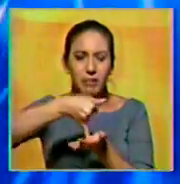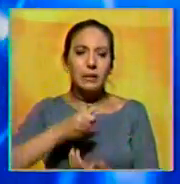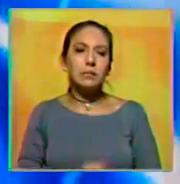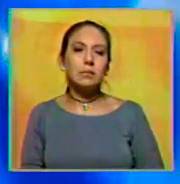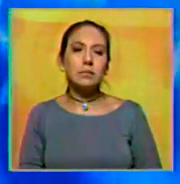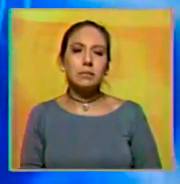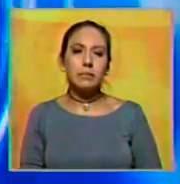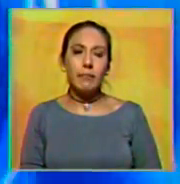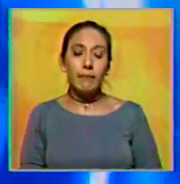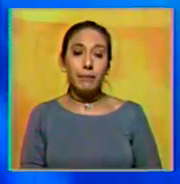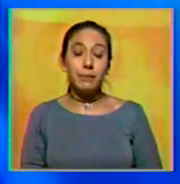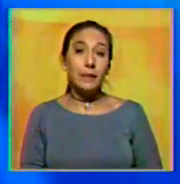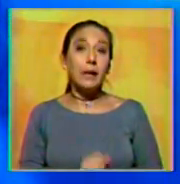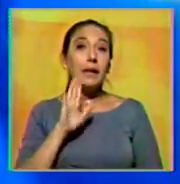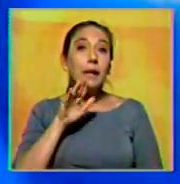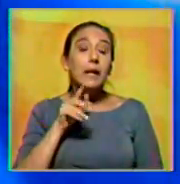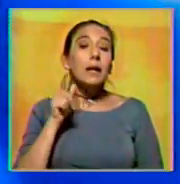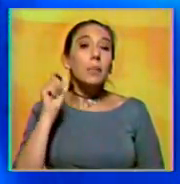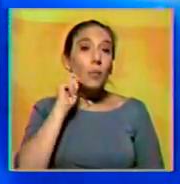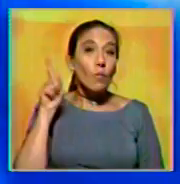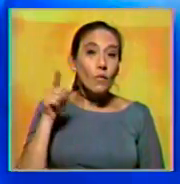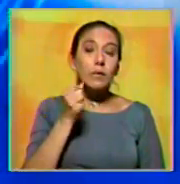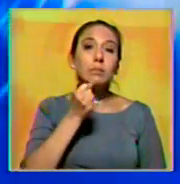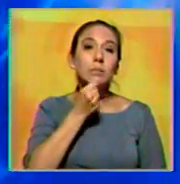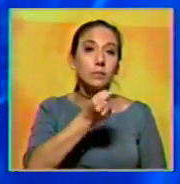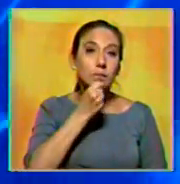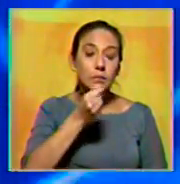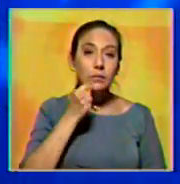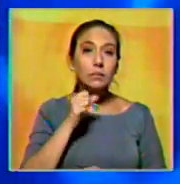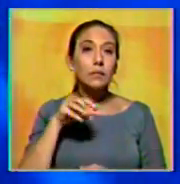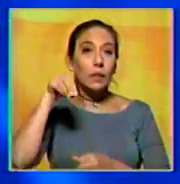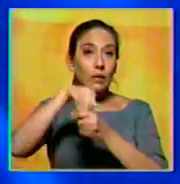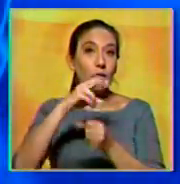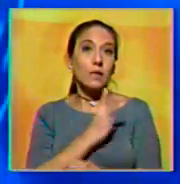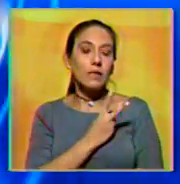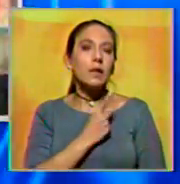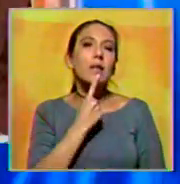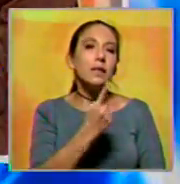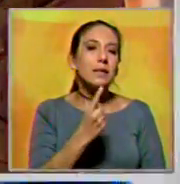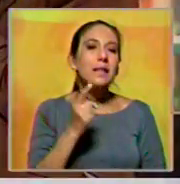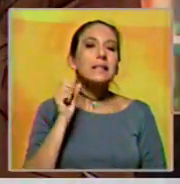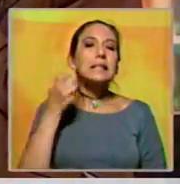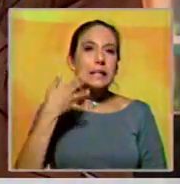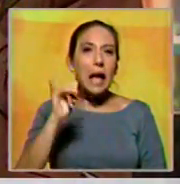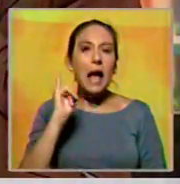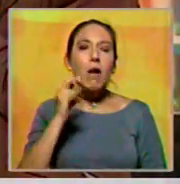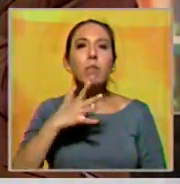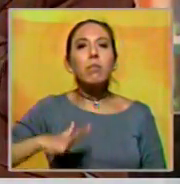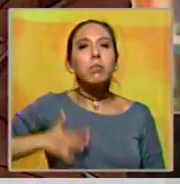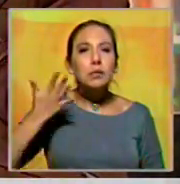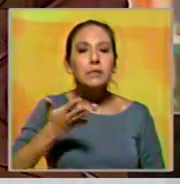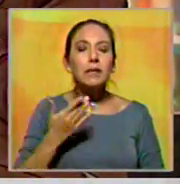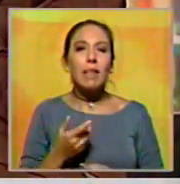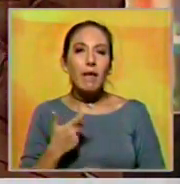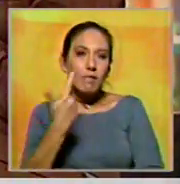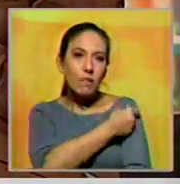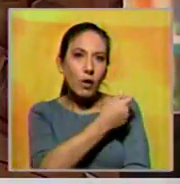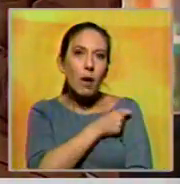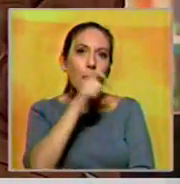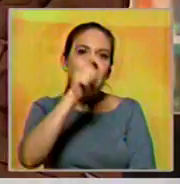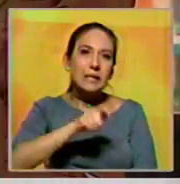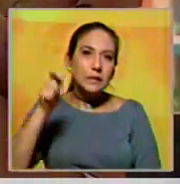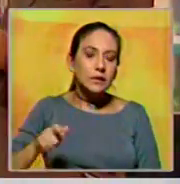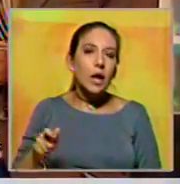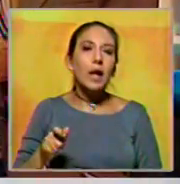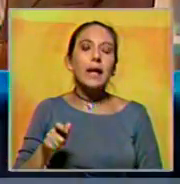Ana Bacarela, periodista en el estudio, está preguntando sobre la necesidad de vacunar a las personas que son calificadas como de riesgo.